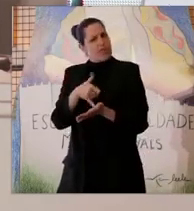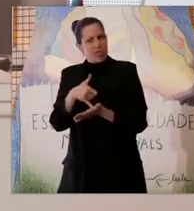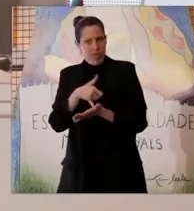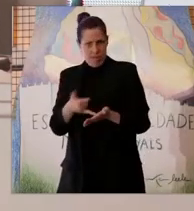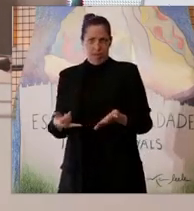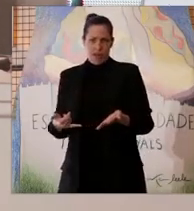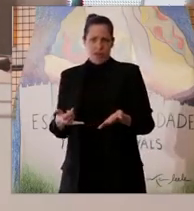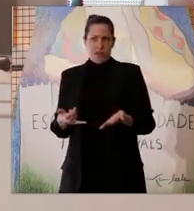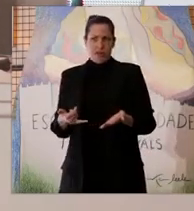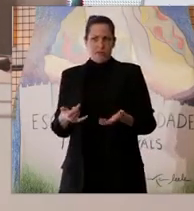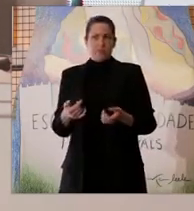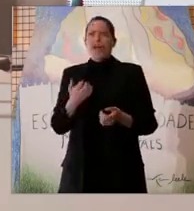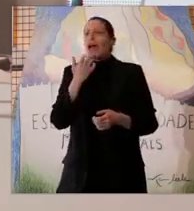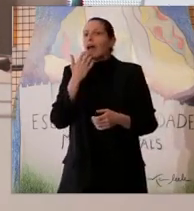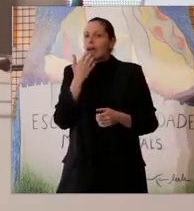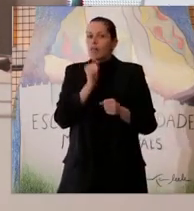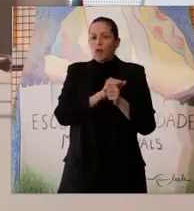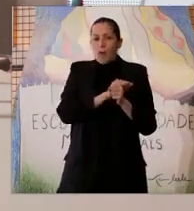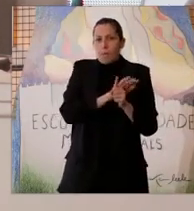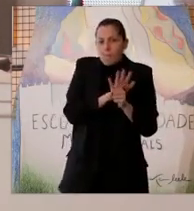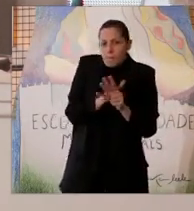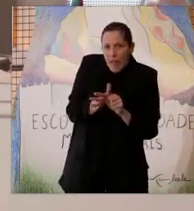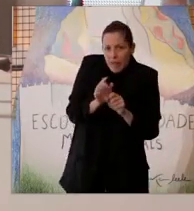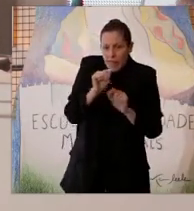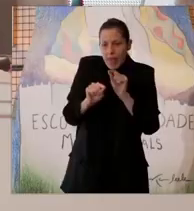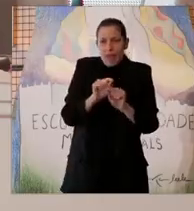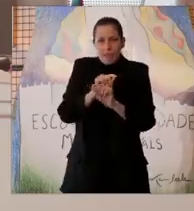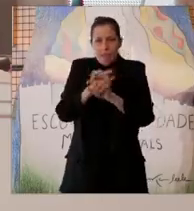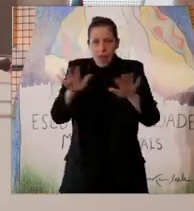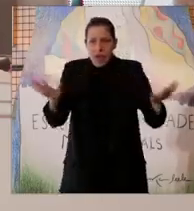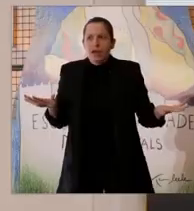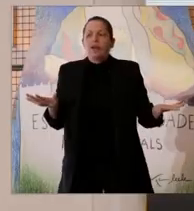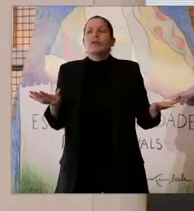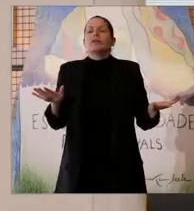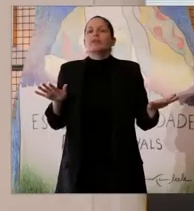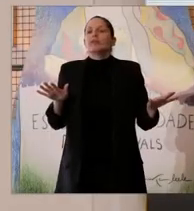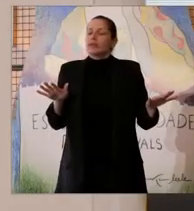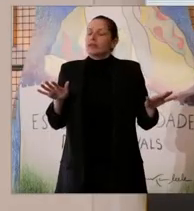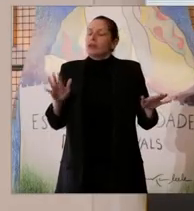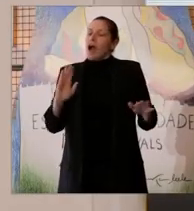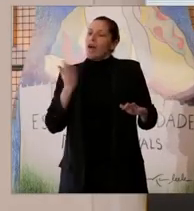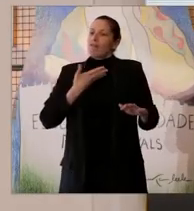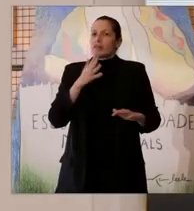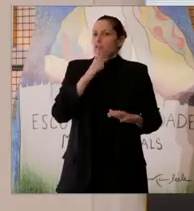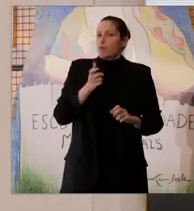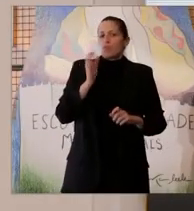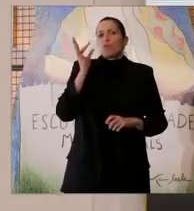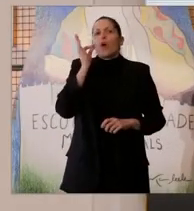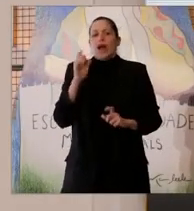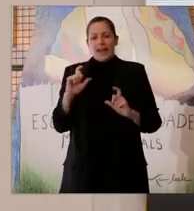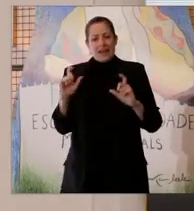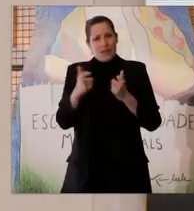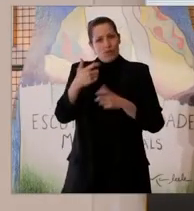la pandemia desactivó muchísimo los movimientos de mujeres que suelen ser movimientos físicos de reunión en la calle vale Pero